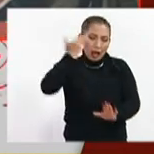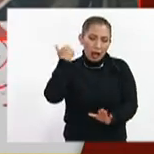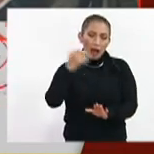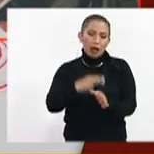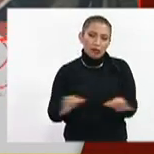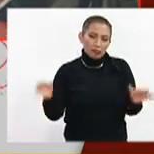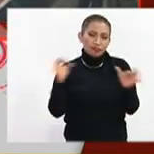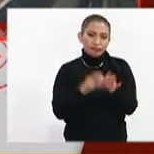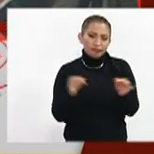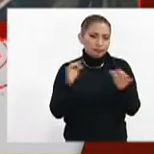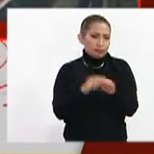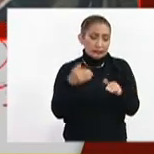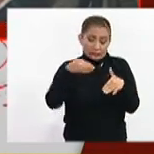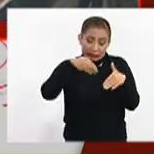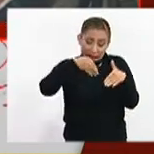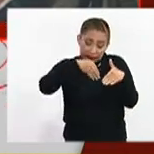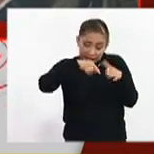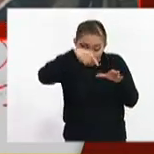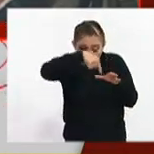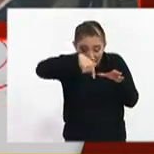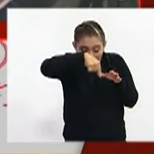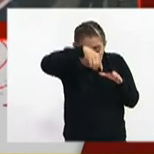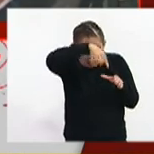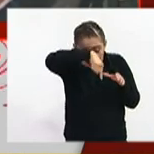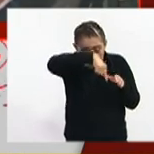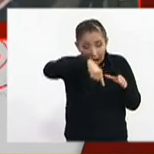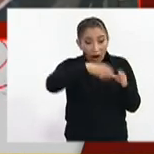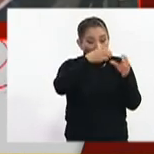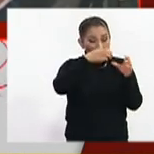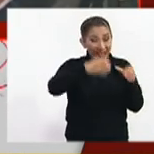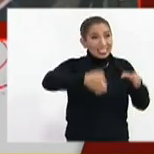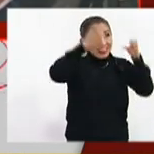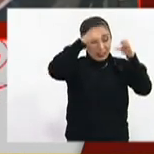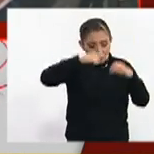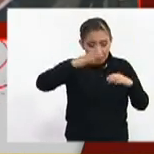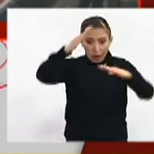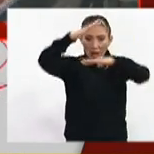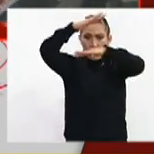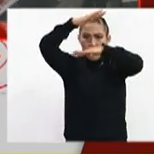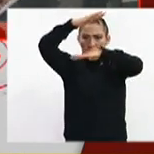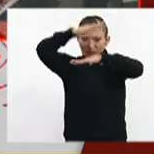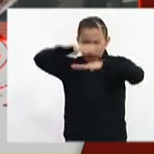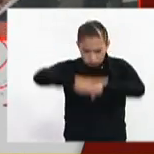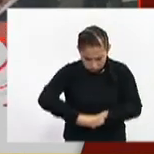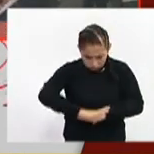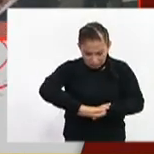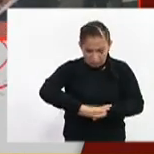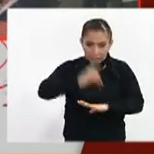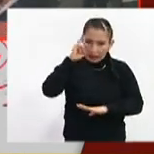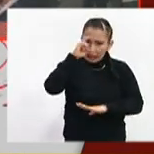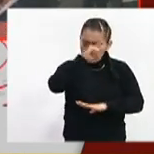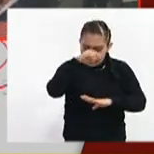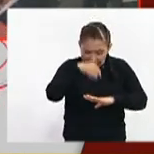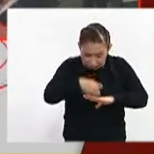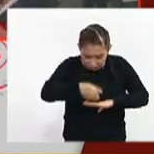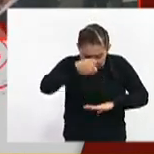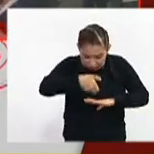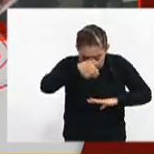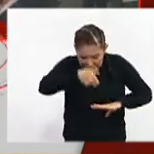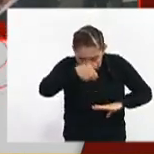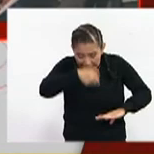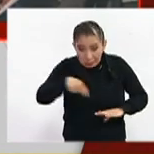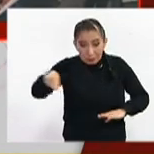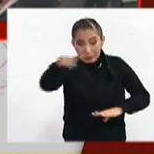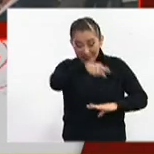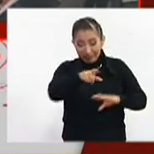comentado, el acceso a este edificio y la forma por la que cayó es muy complicada. Los cuerpos de